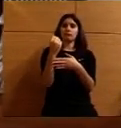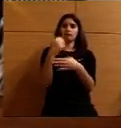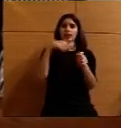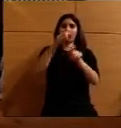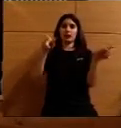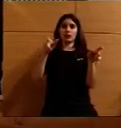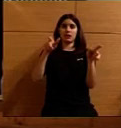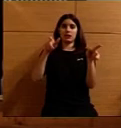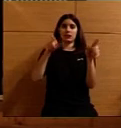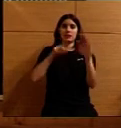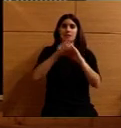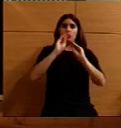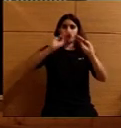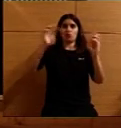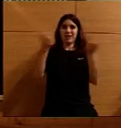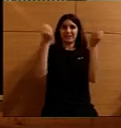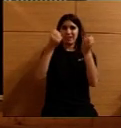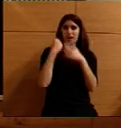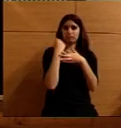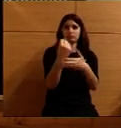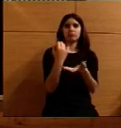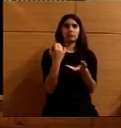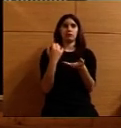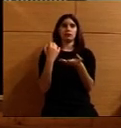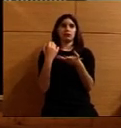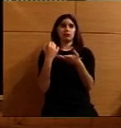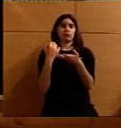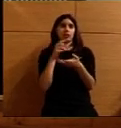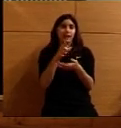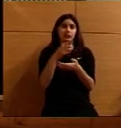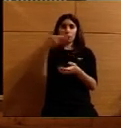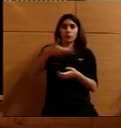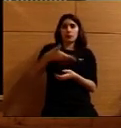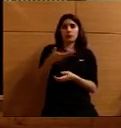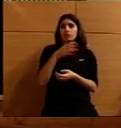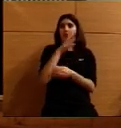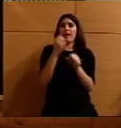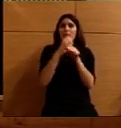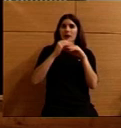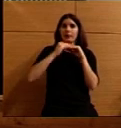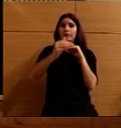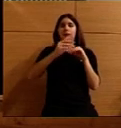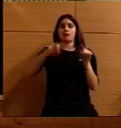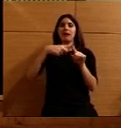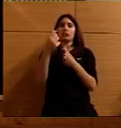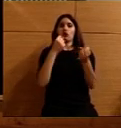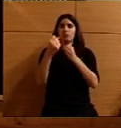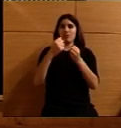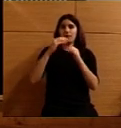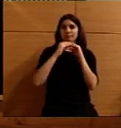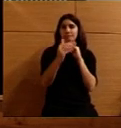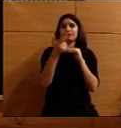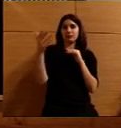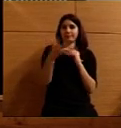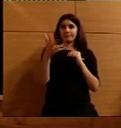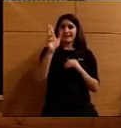que desarrollen alguna actividad y que enfaticen mucho pues, el establecimiento de empleo, economía, que genere rentas y que